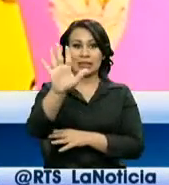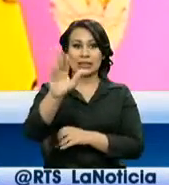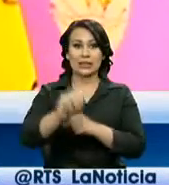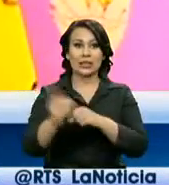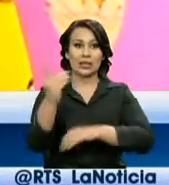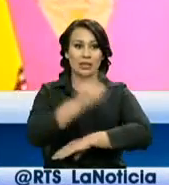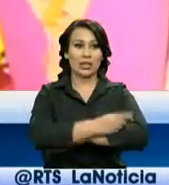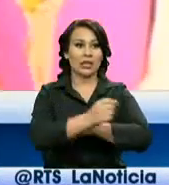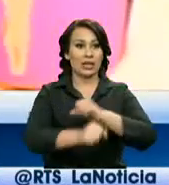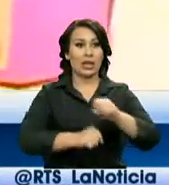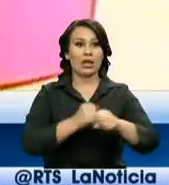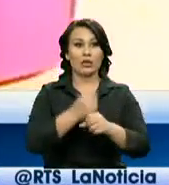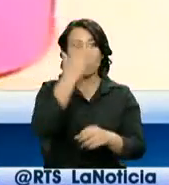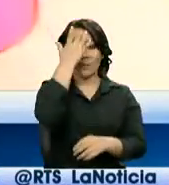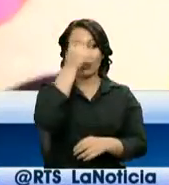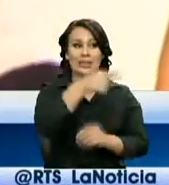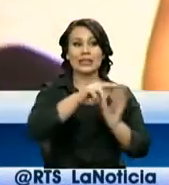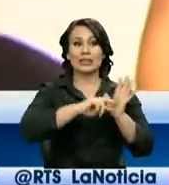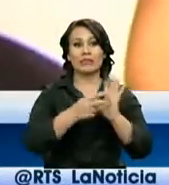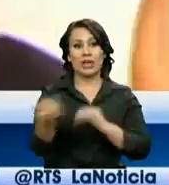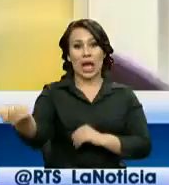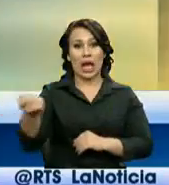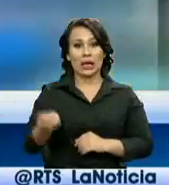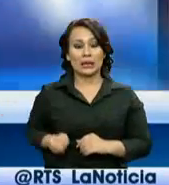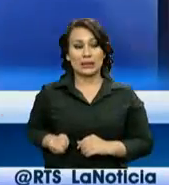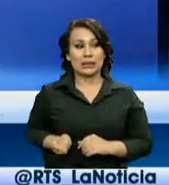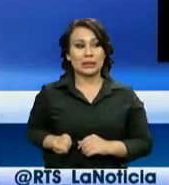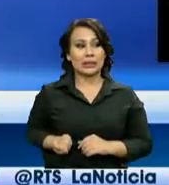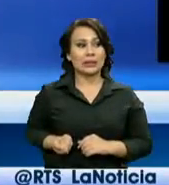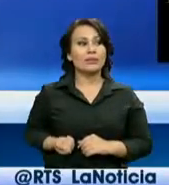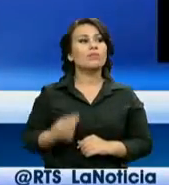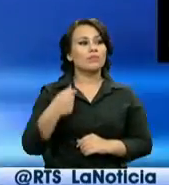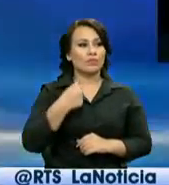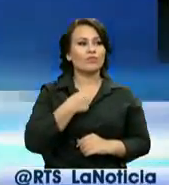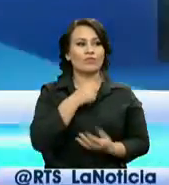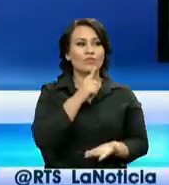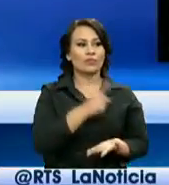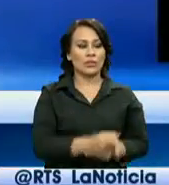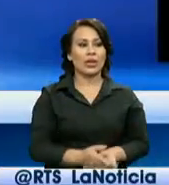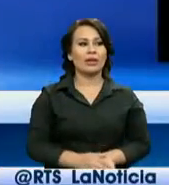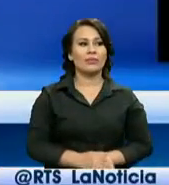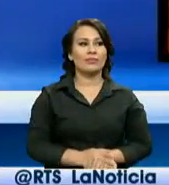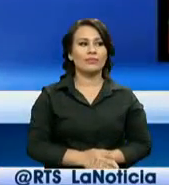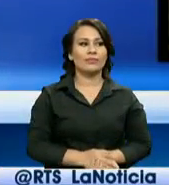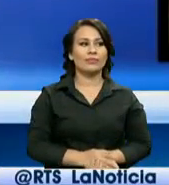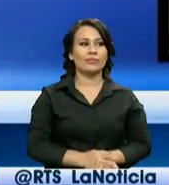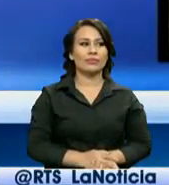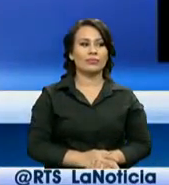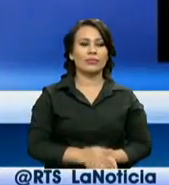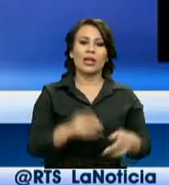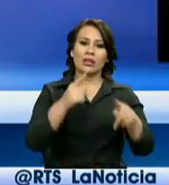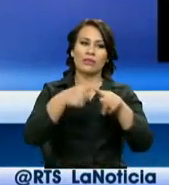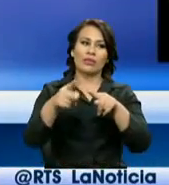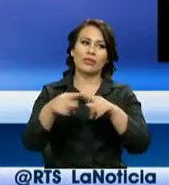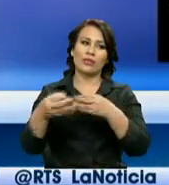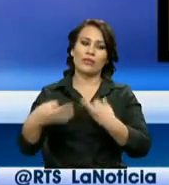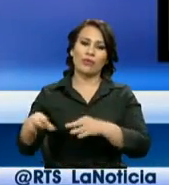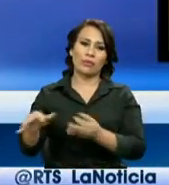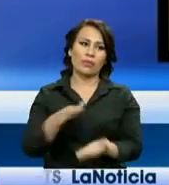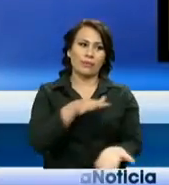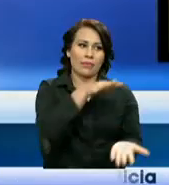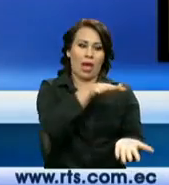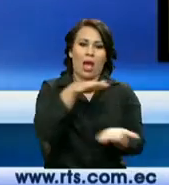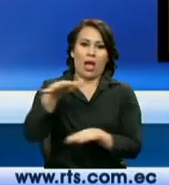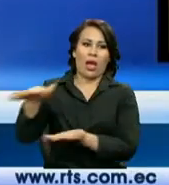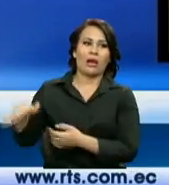año, porque esto es su fuente de ingreso. Es un precio estable. Yo docena. Los modelos yo le entrego por mayor, yo